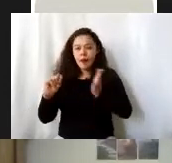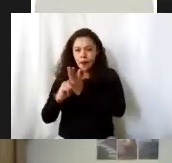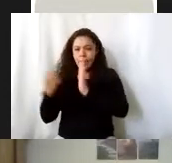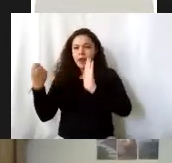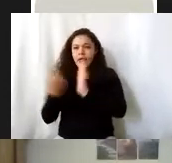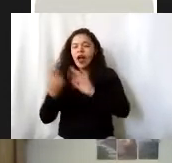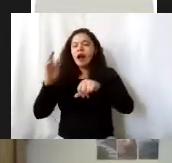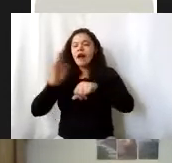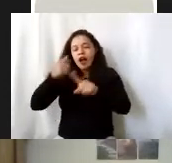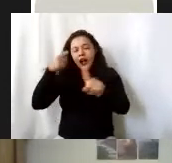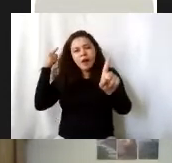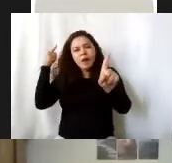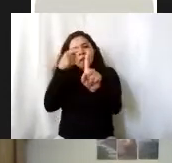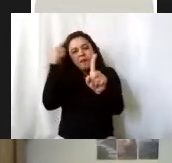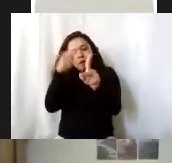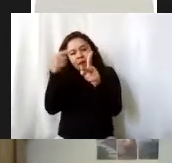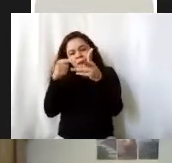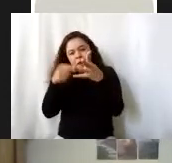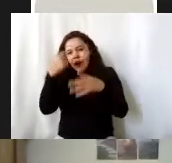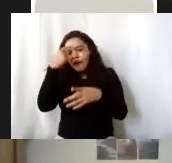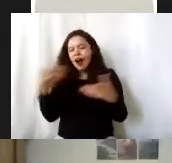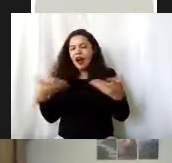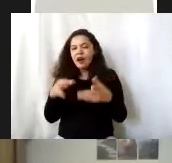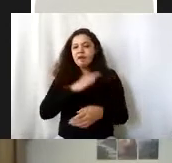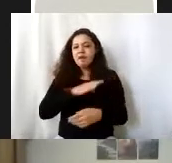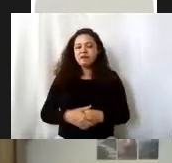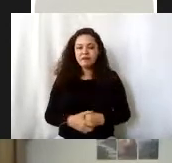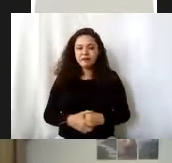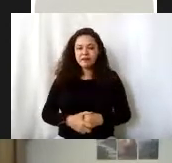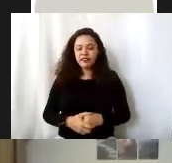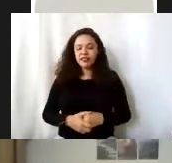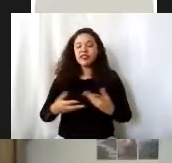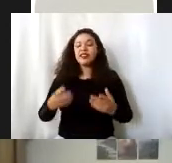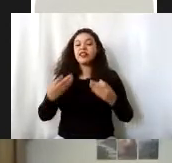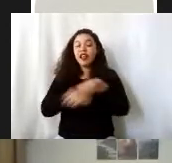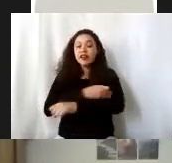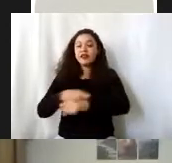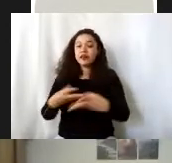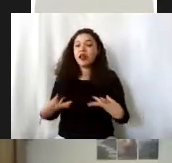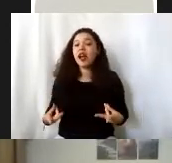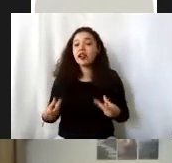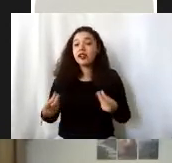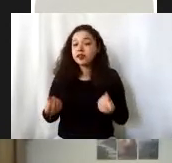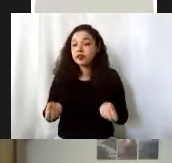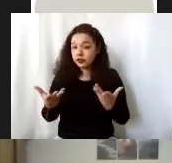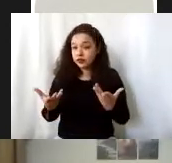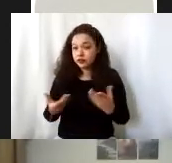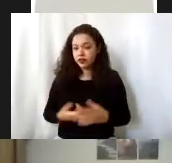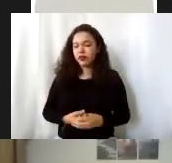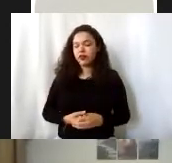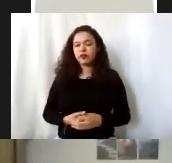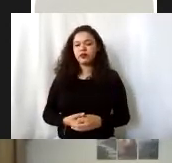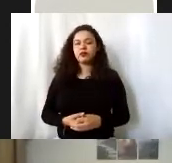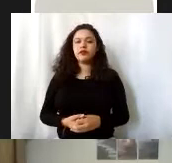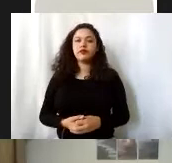precisas, para poderlo hacer. El egreso familiar, que es otro aspecto, en el que se